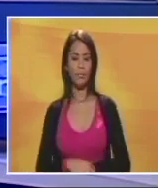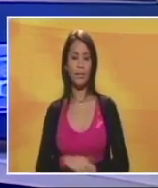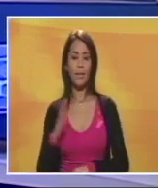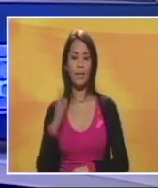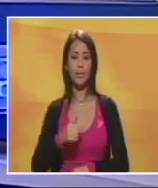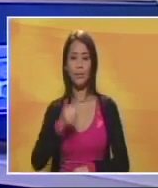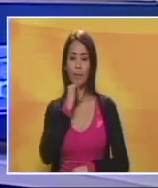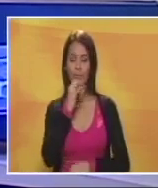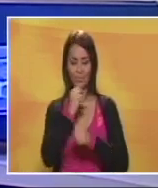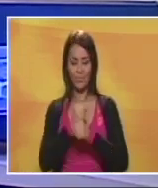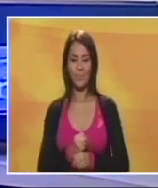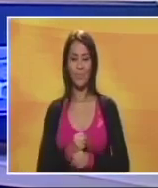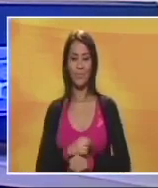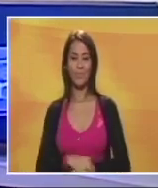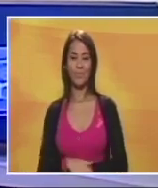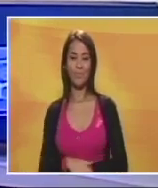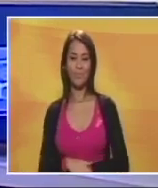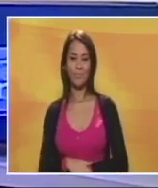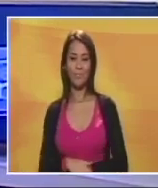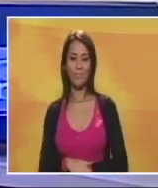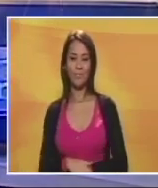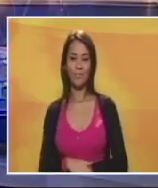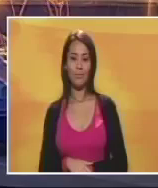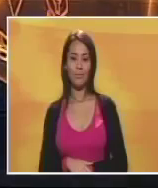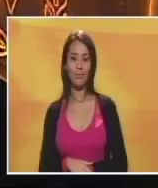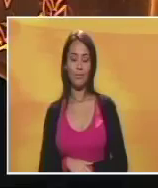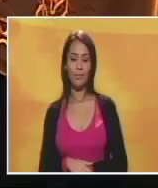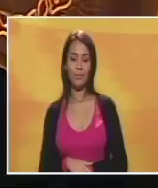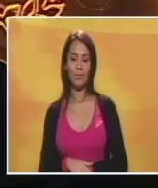pausa. A regreso, más información, quédense allí.